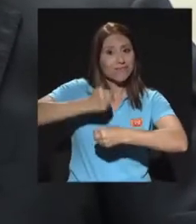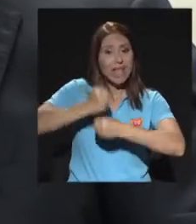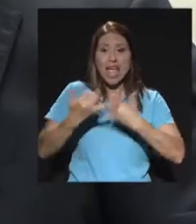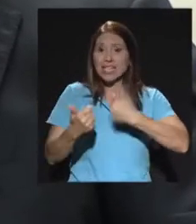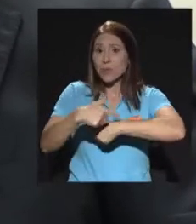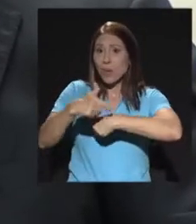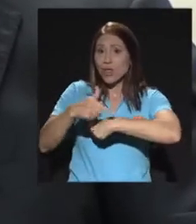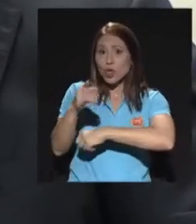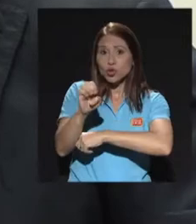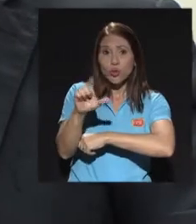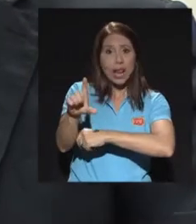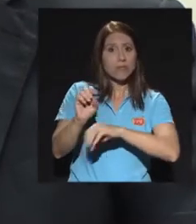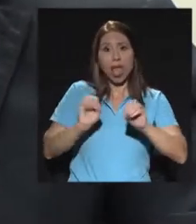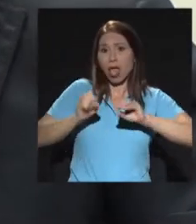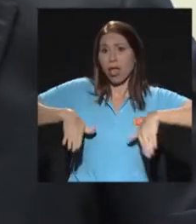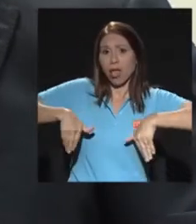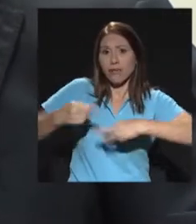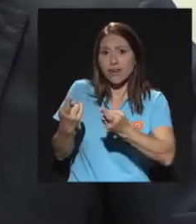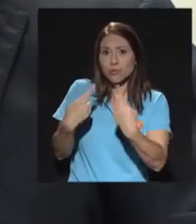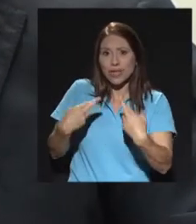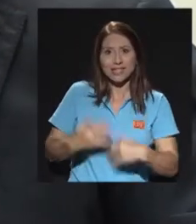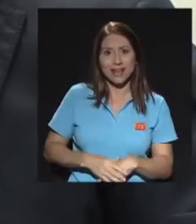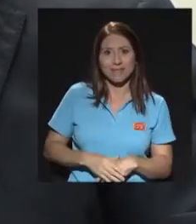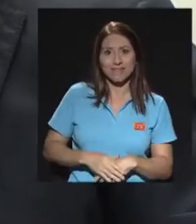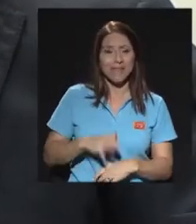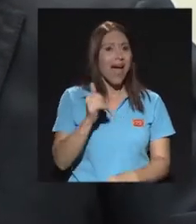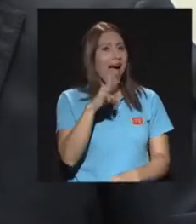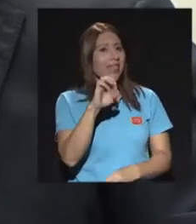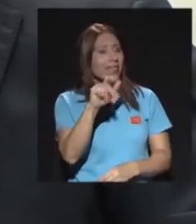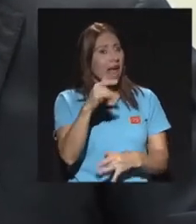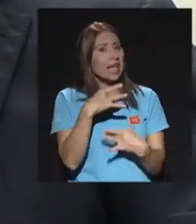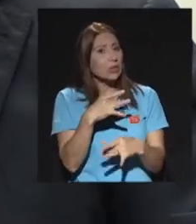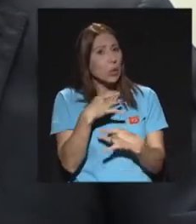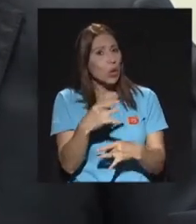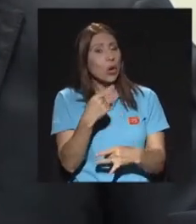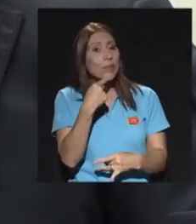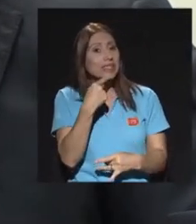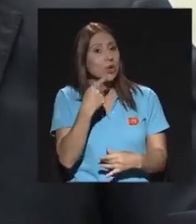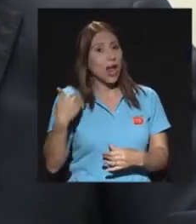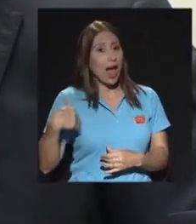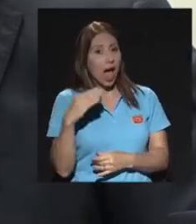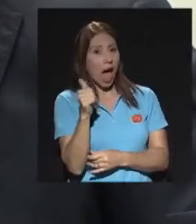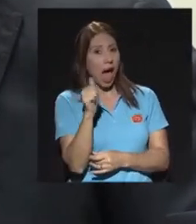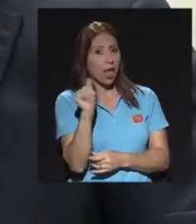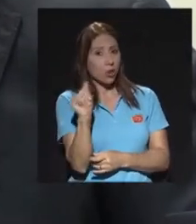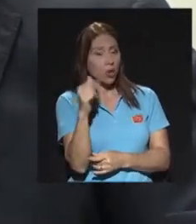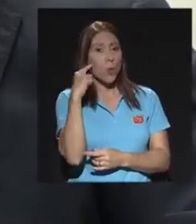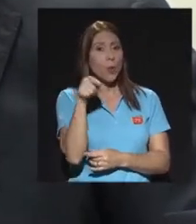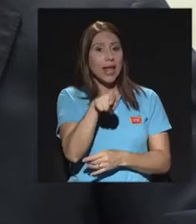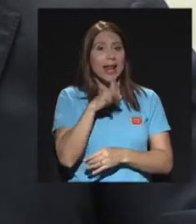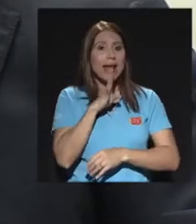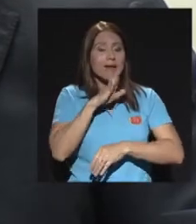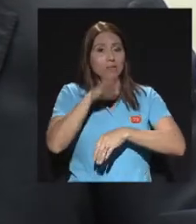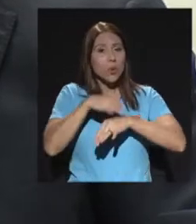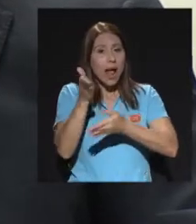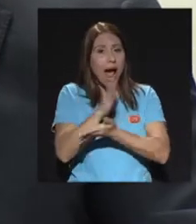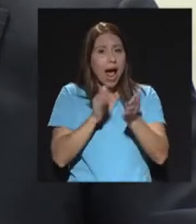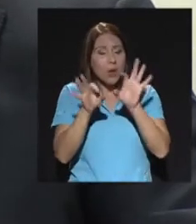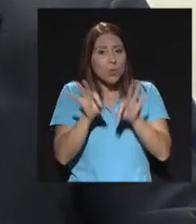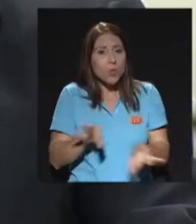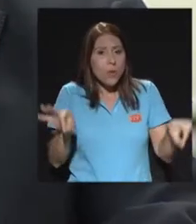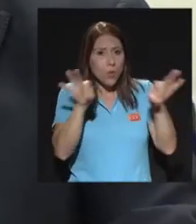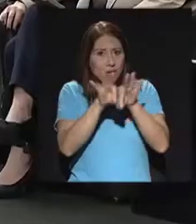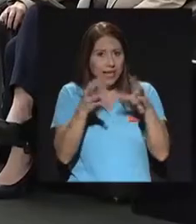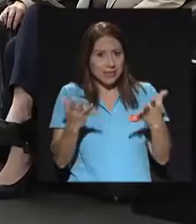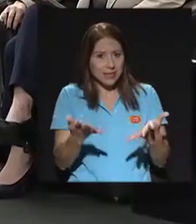Sutel no nos ha dado una respuesta. Andrea, es curioso lo que menciona don Antonio, porque don Antonio habla de algo muy importante y es que casualmente en el marco